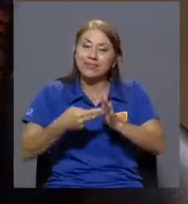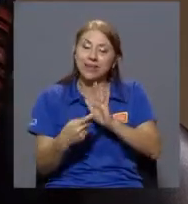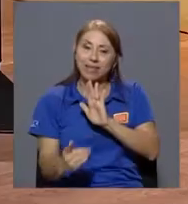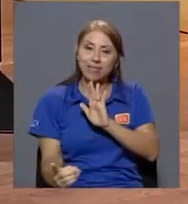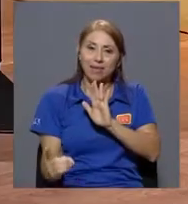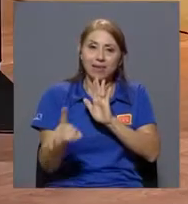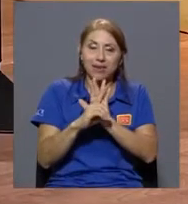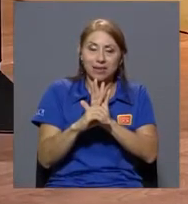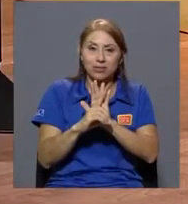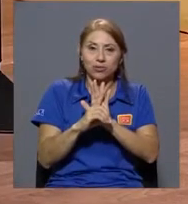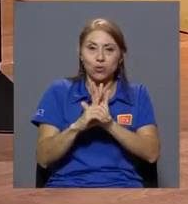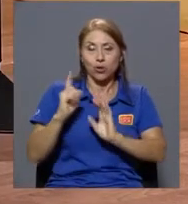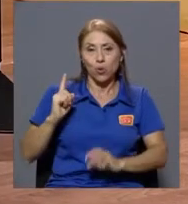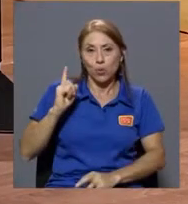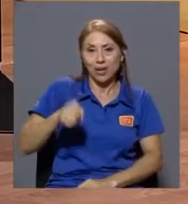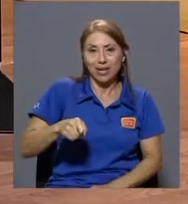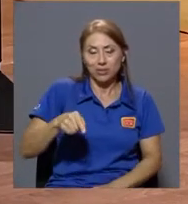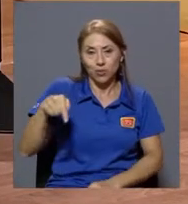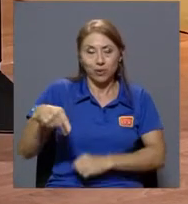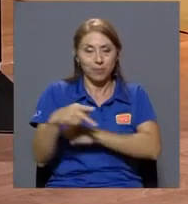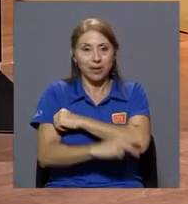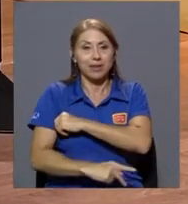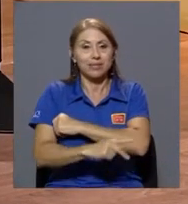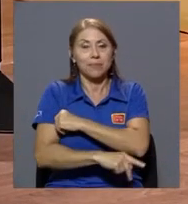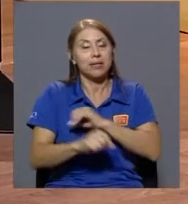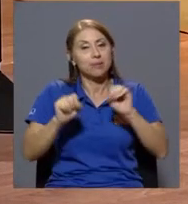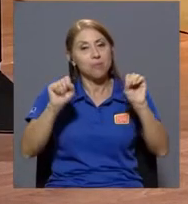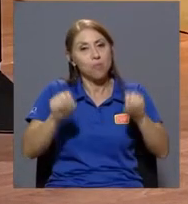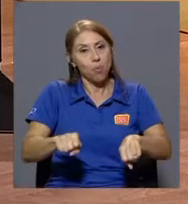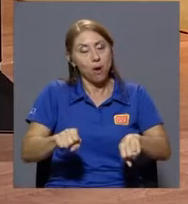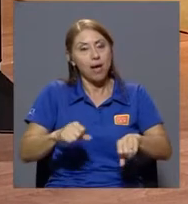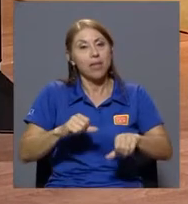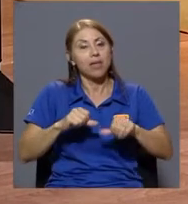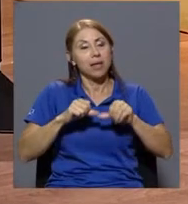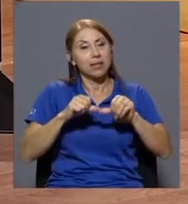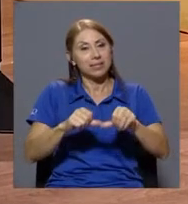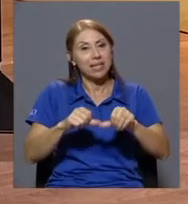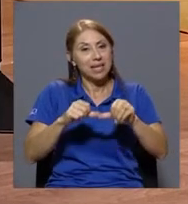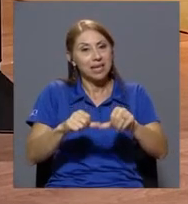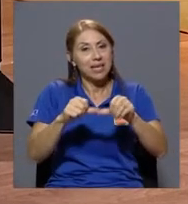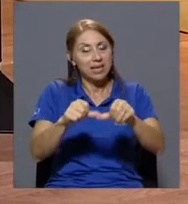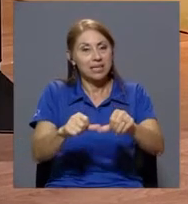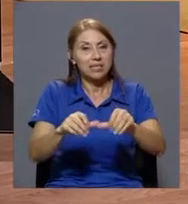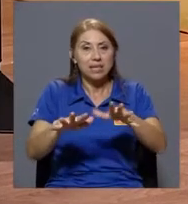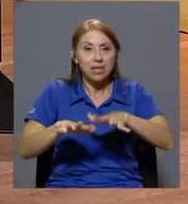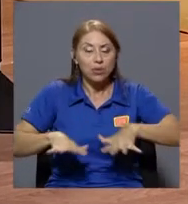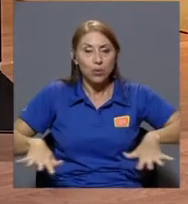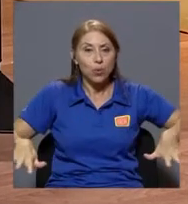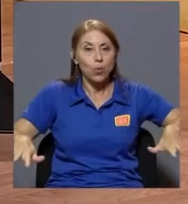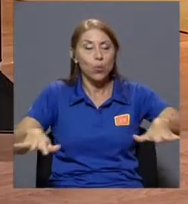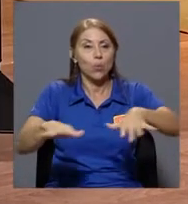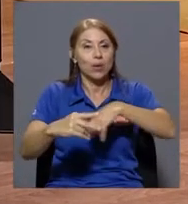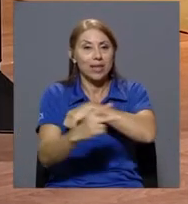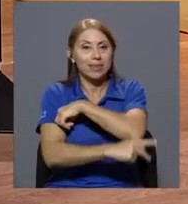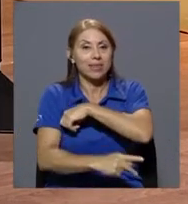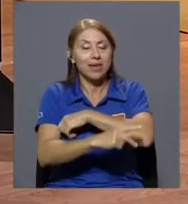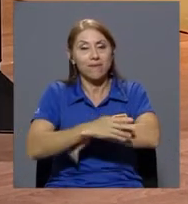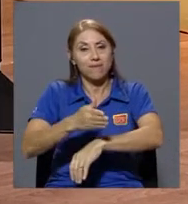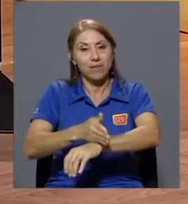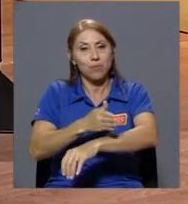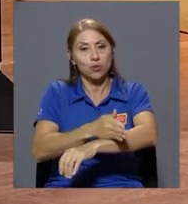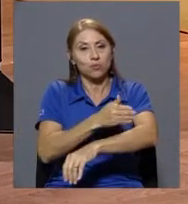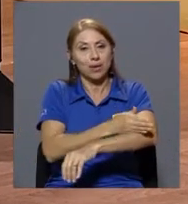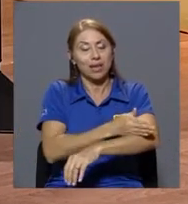obligación que tenemos para que este país pueda seguir siendo una tierra de prosperidad